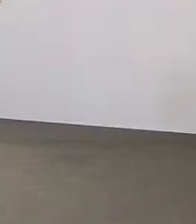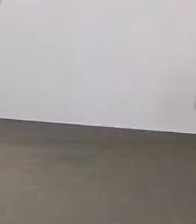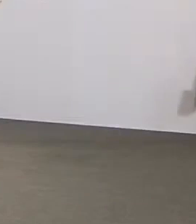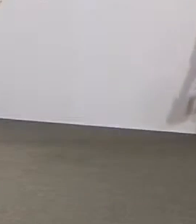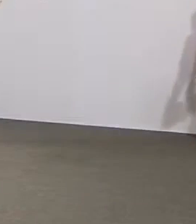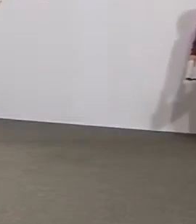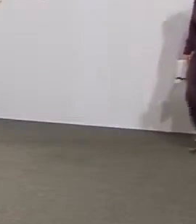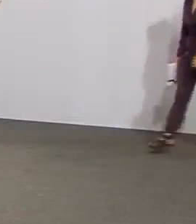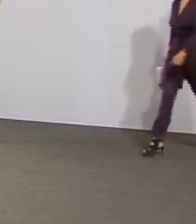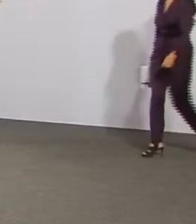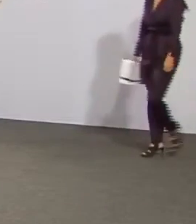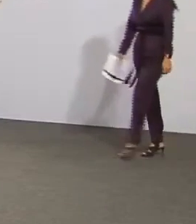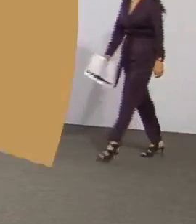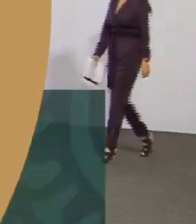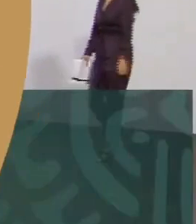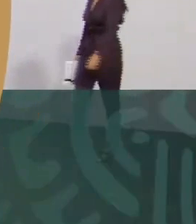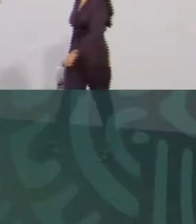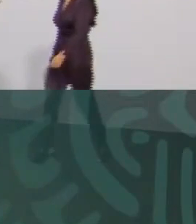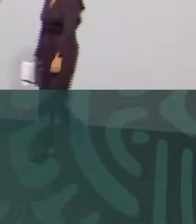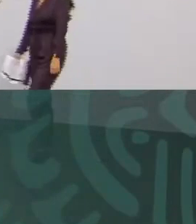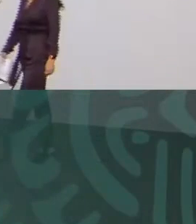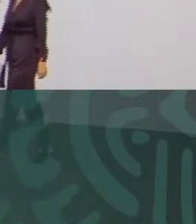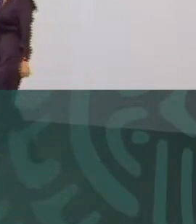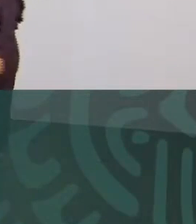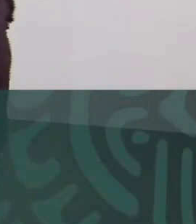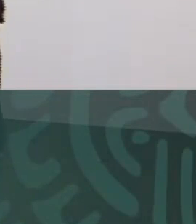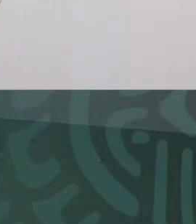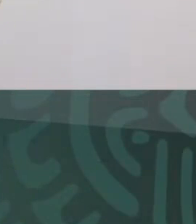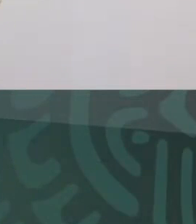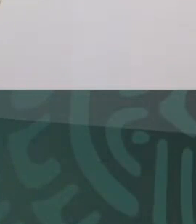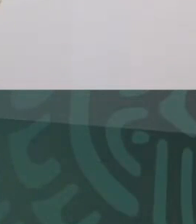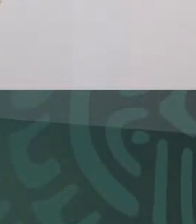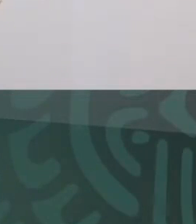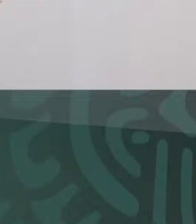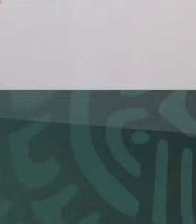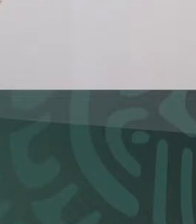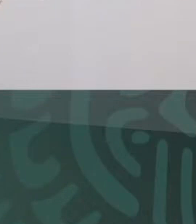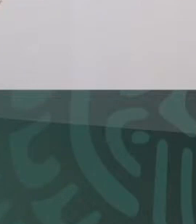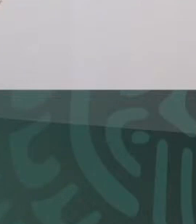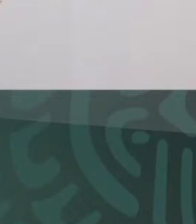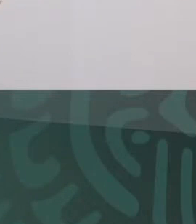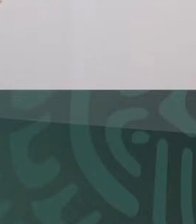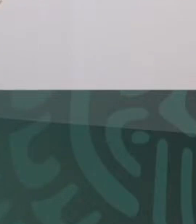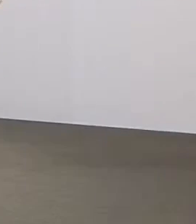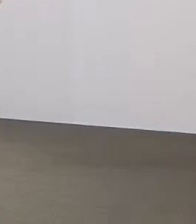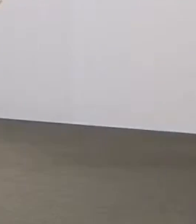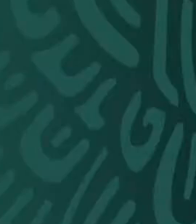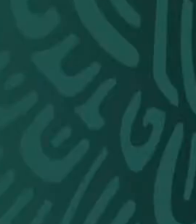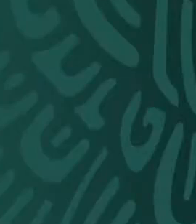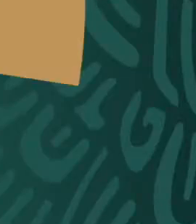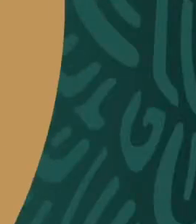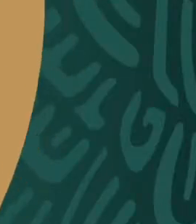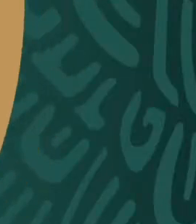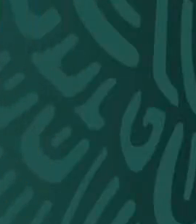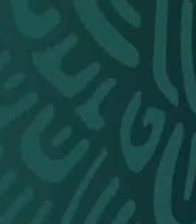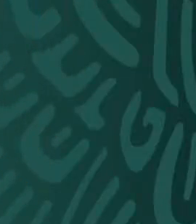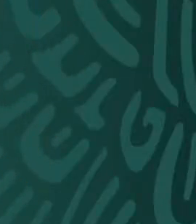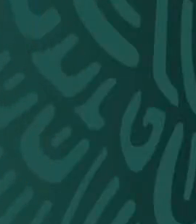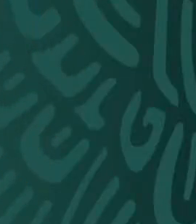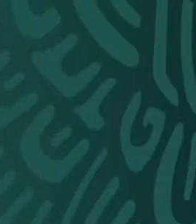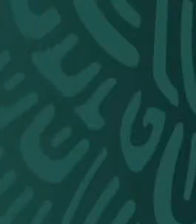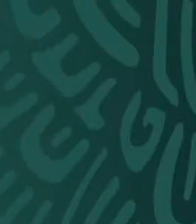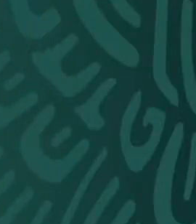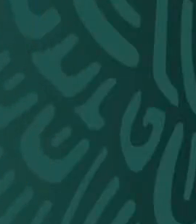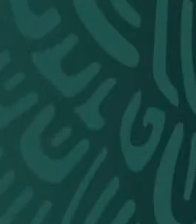El presidente Andrés Manuel López Obrador declaró que en México hay signos alentadores para superar la crisis provocada por la pandemia